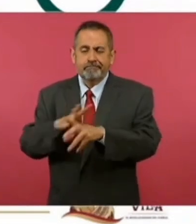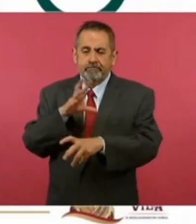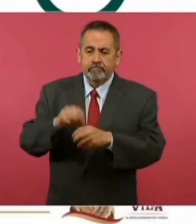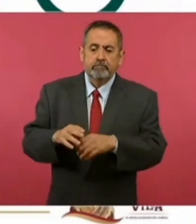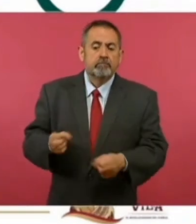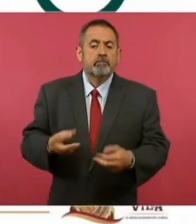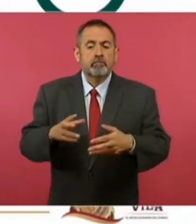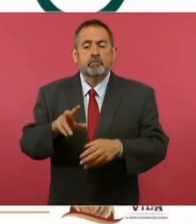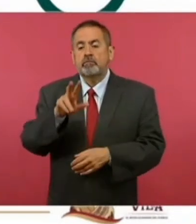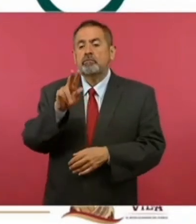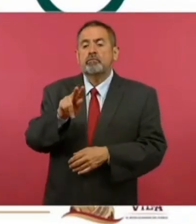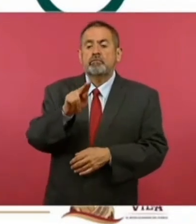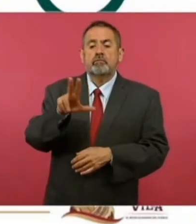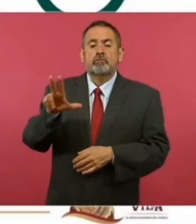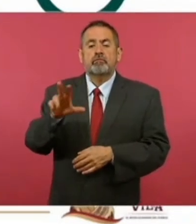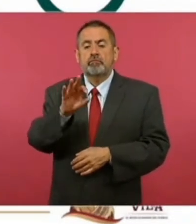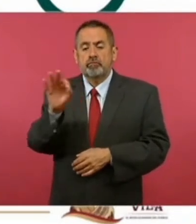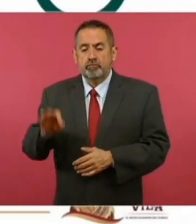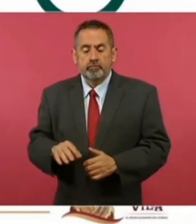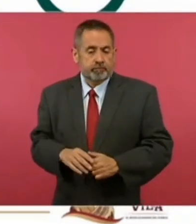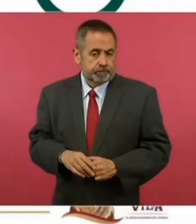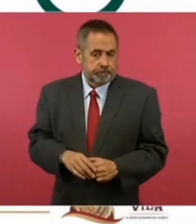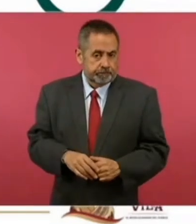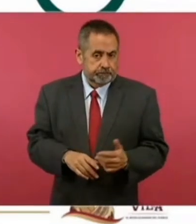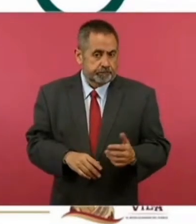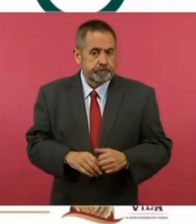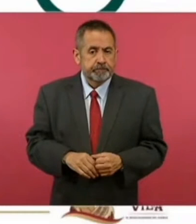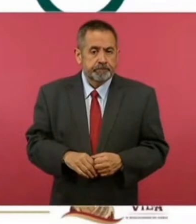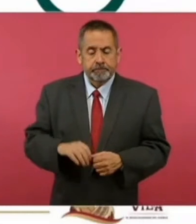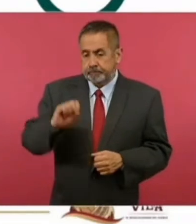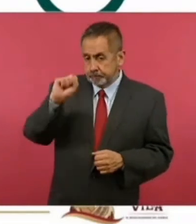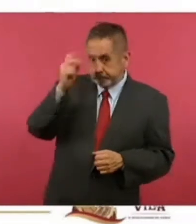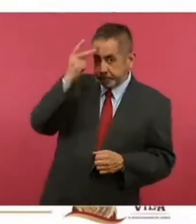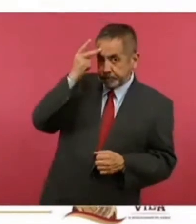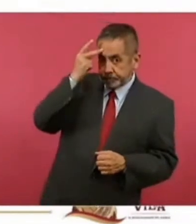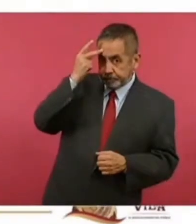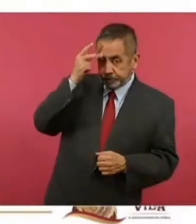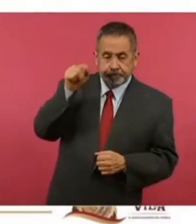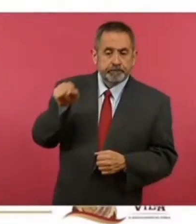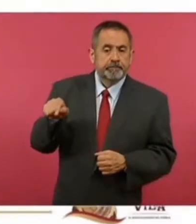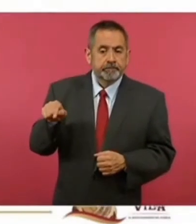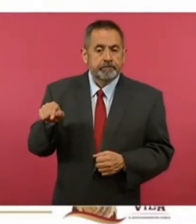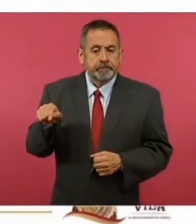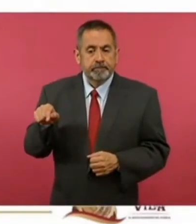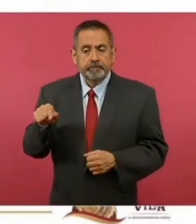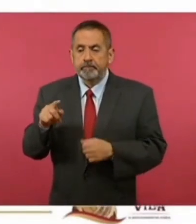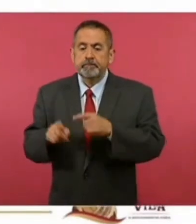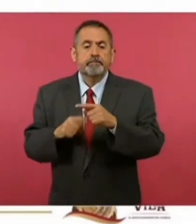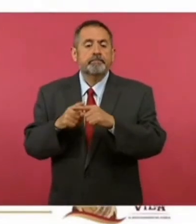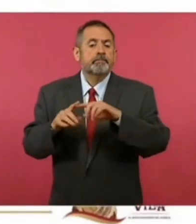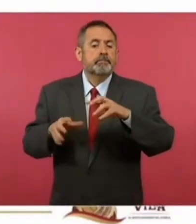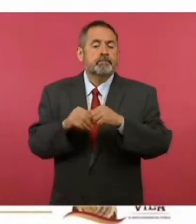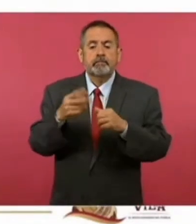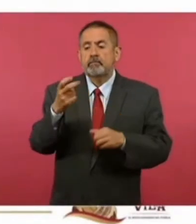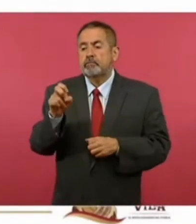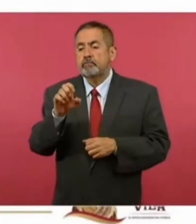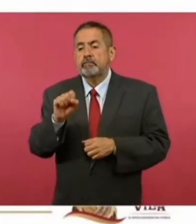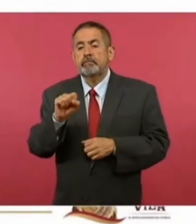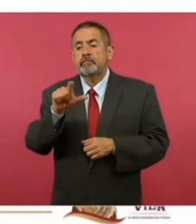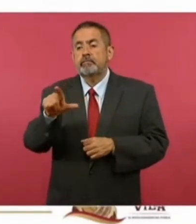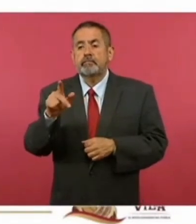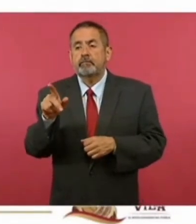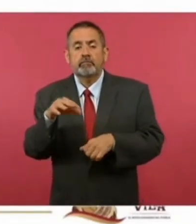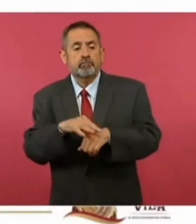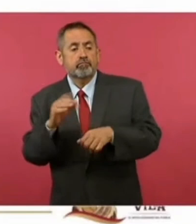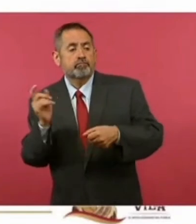es del 88% en el caso de San Luis Potosí se han sumado 217 médicas